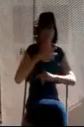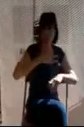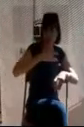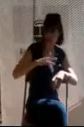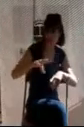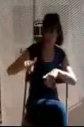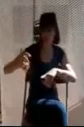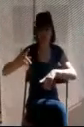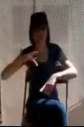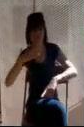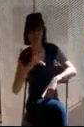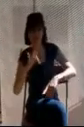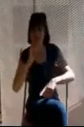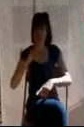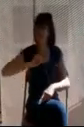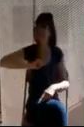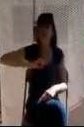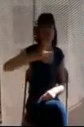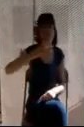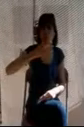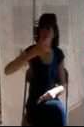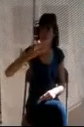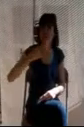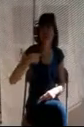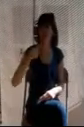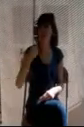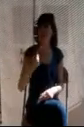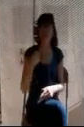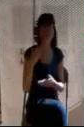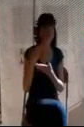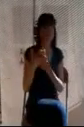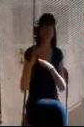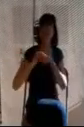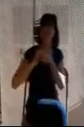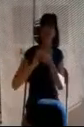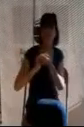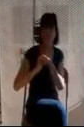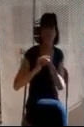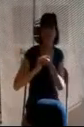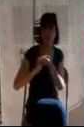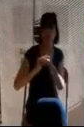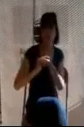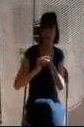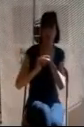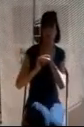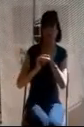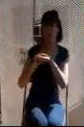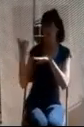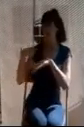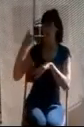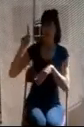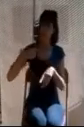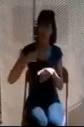otro. Siento vergüenza y pido perdón. A mí esto también, perdón, es su expresión, me